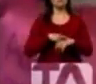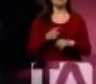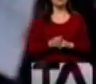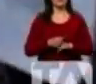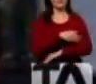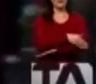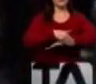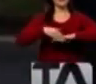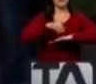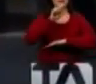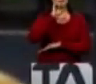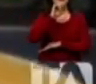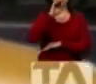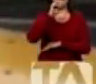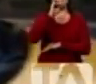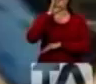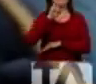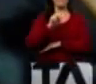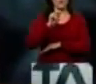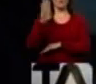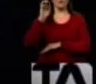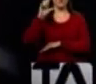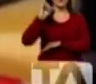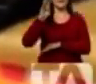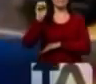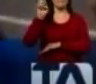Simón Bolívar y Panamericana Norte, en el sector de